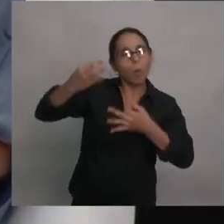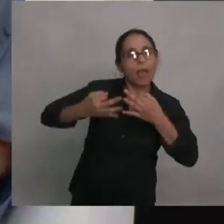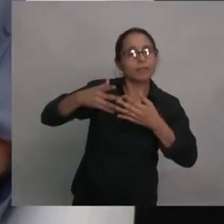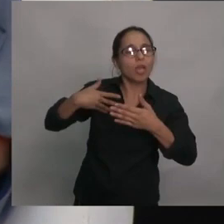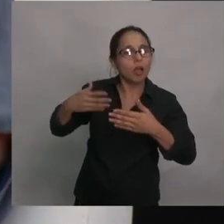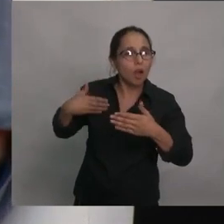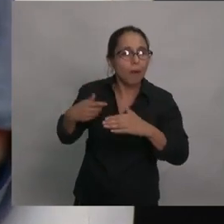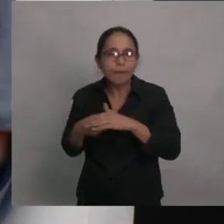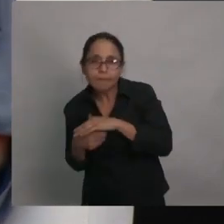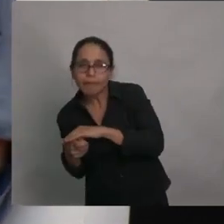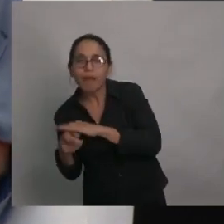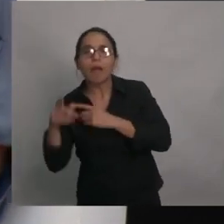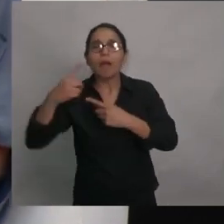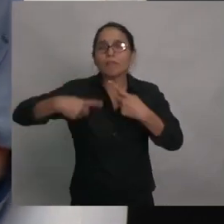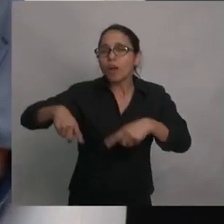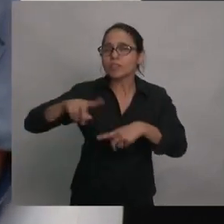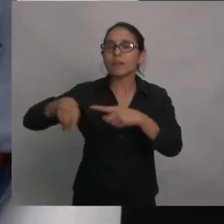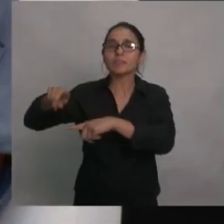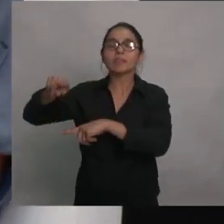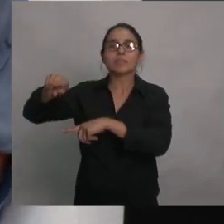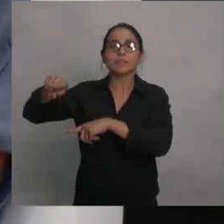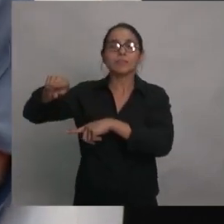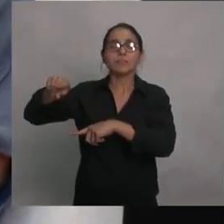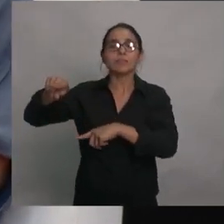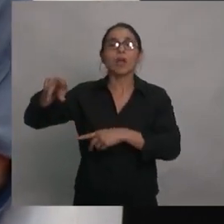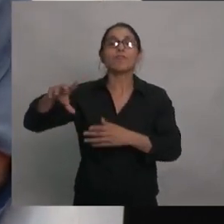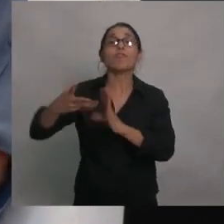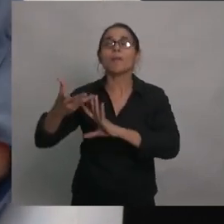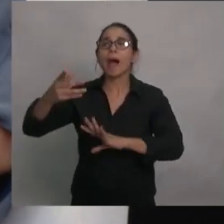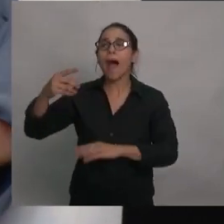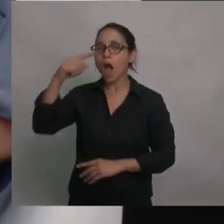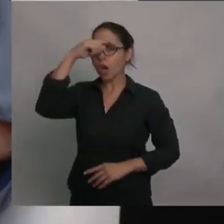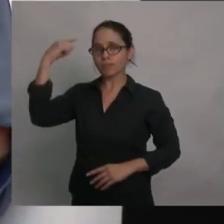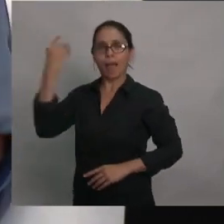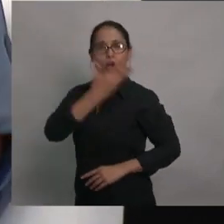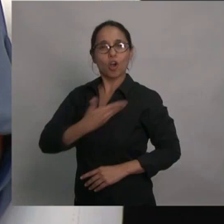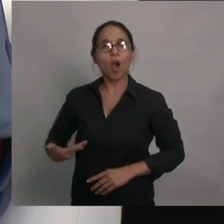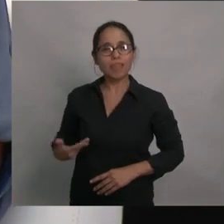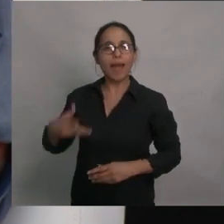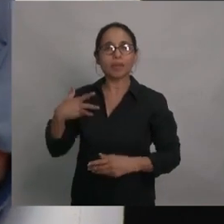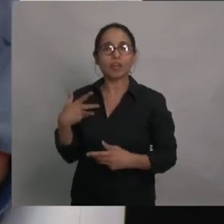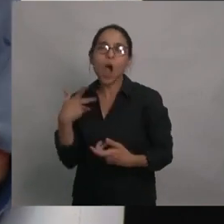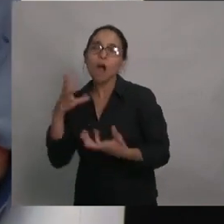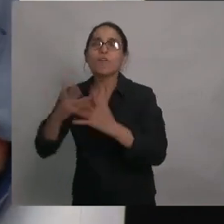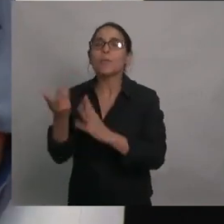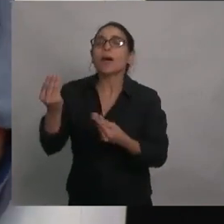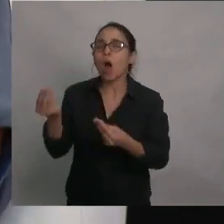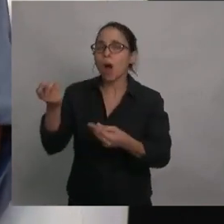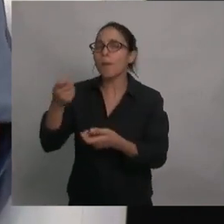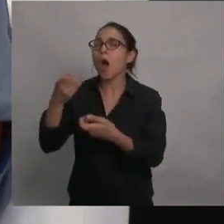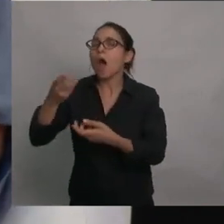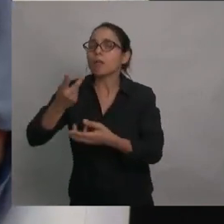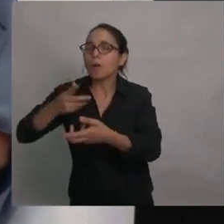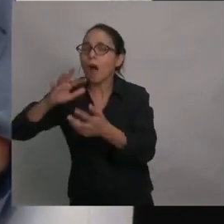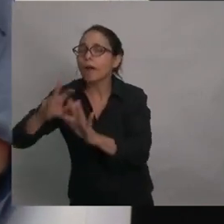con esa cantinela también del Estado como locus de corrupción frente al mercado, que es puro, frente